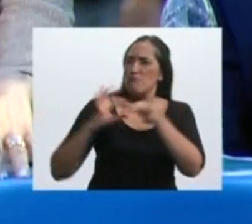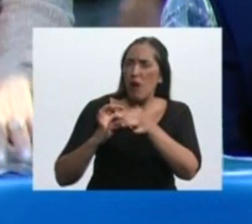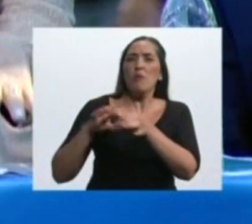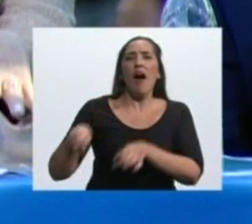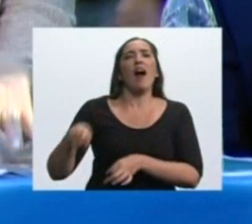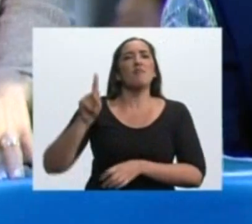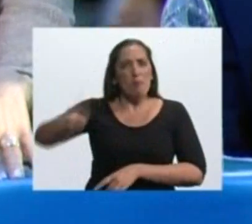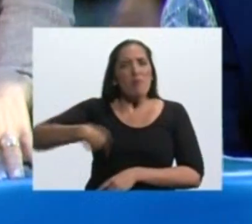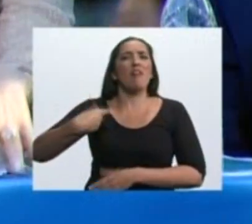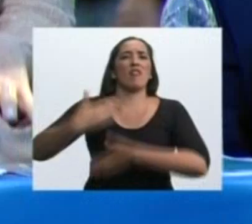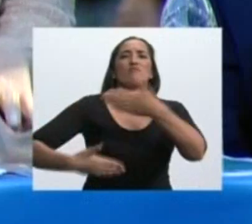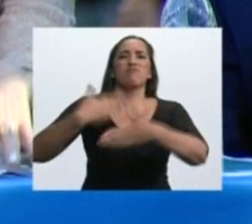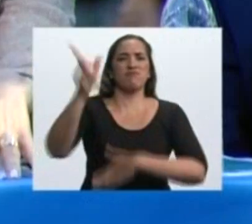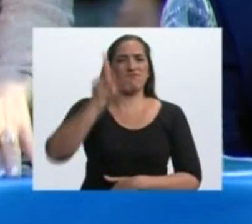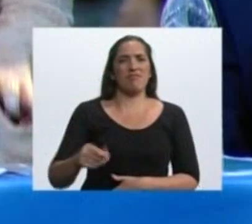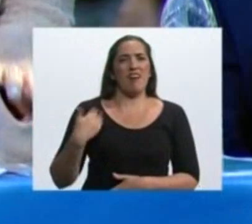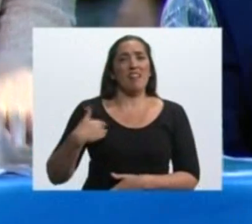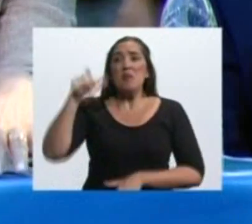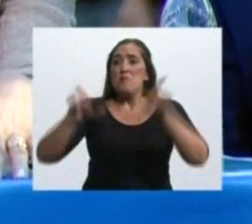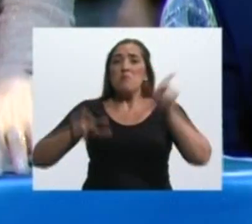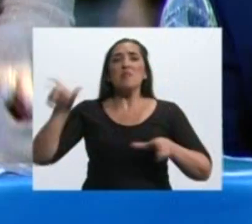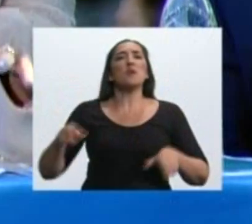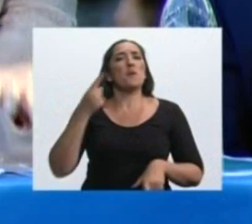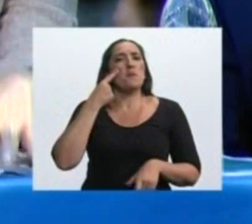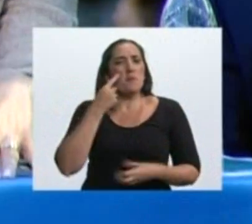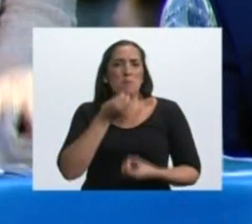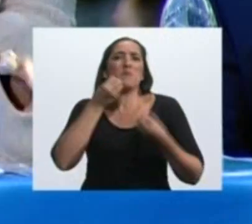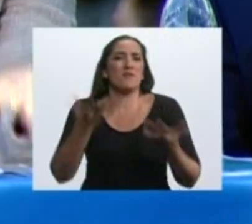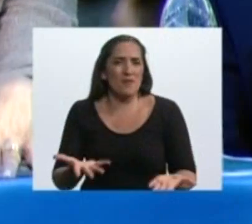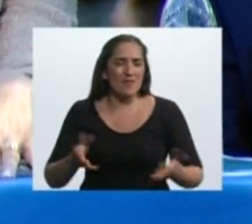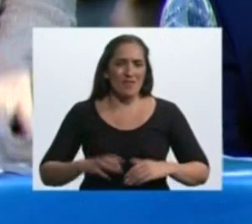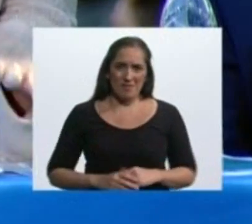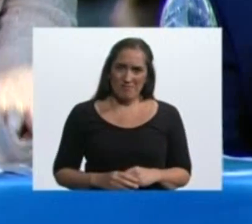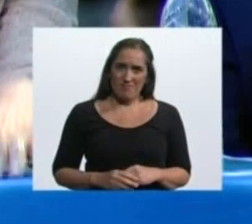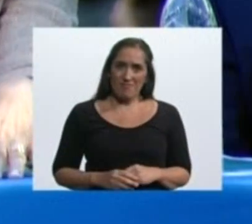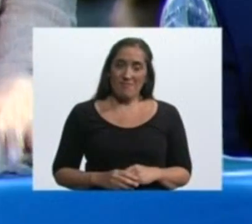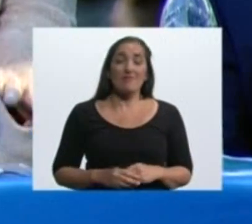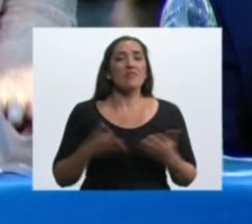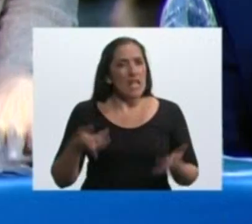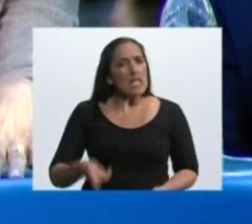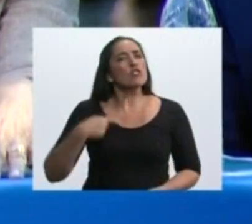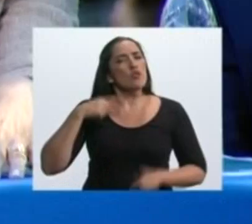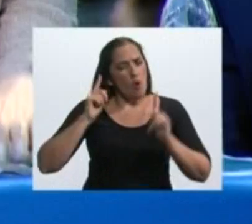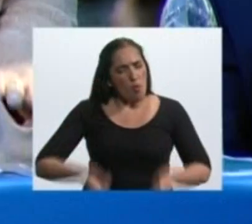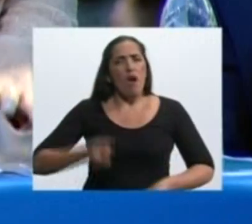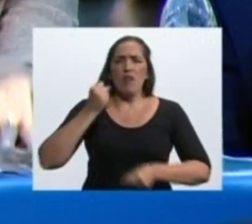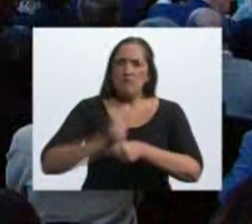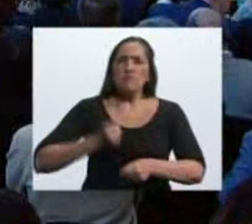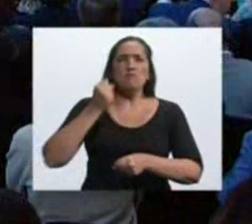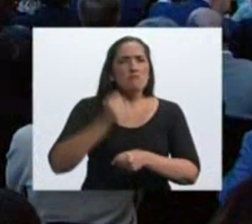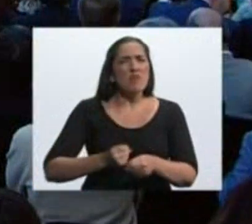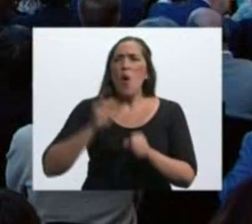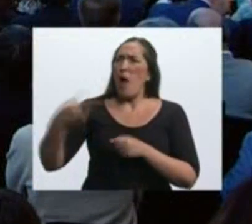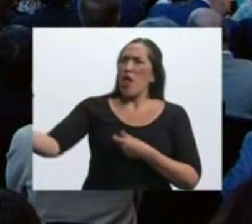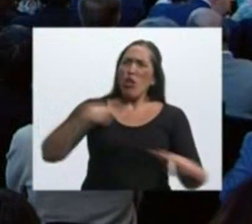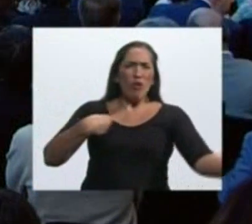prospere, progrese y la gente viva mejor. Cosa que seguiremos haciendo contra